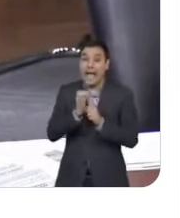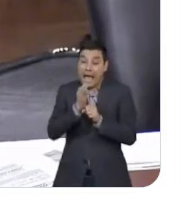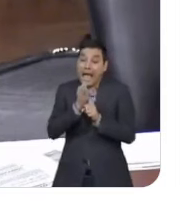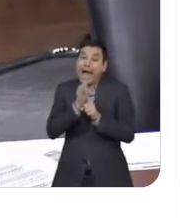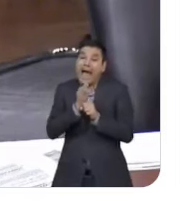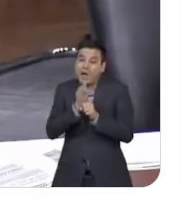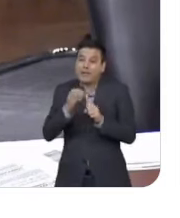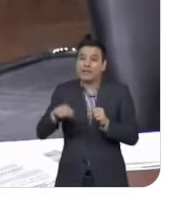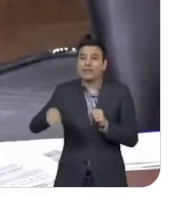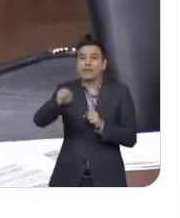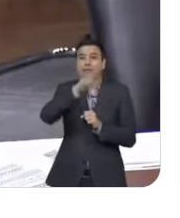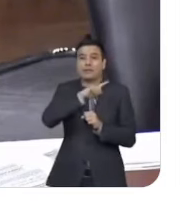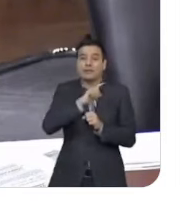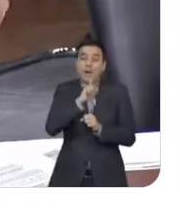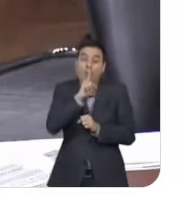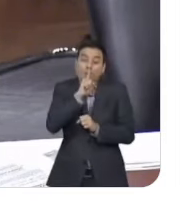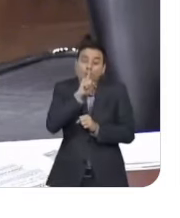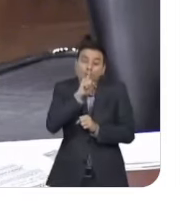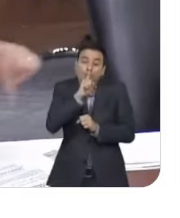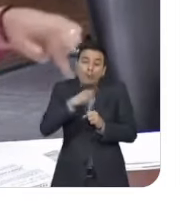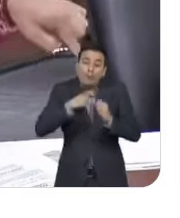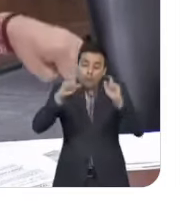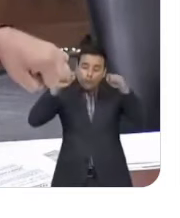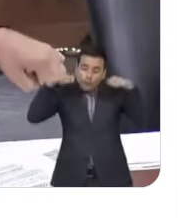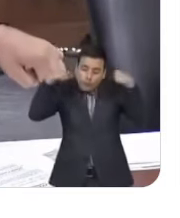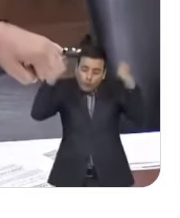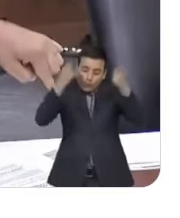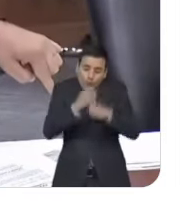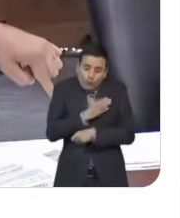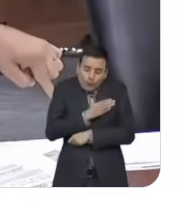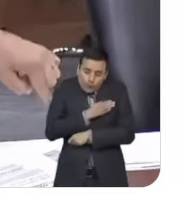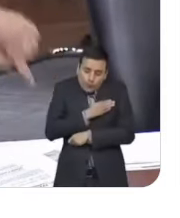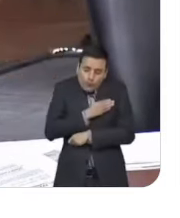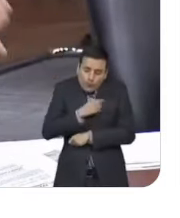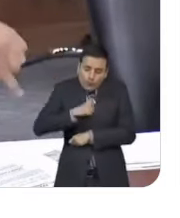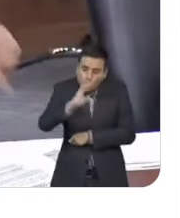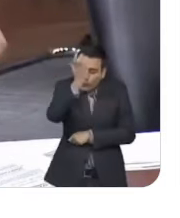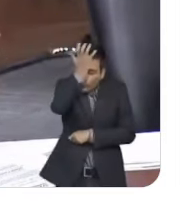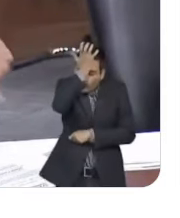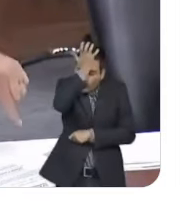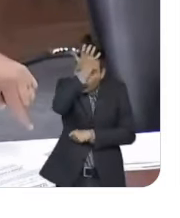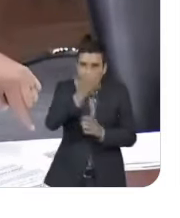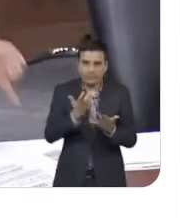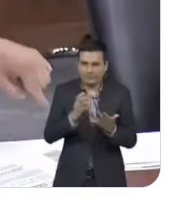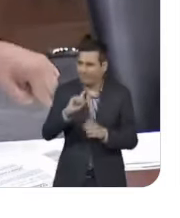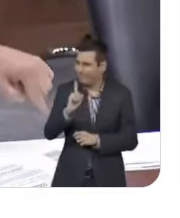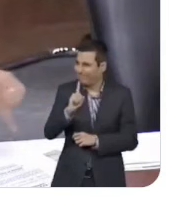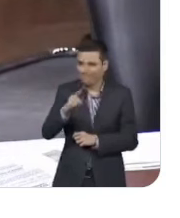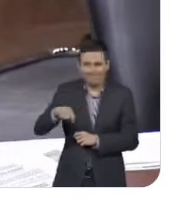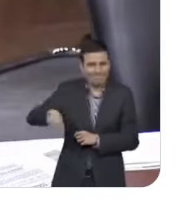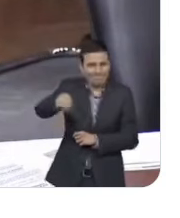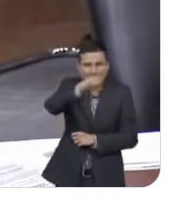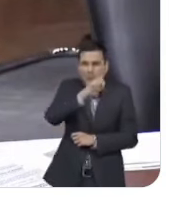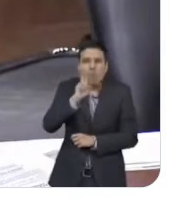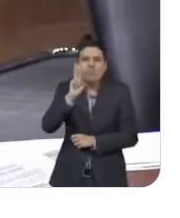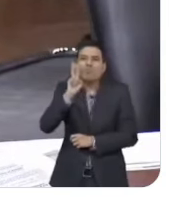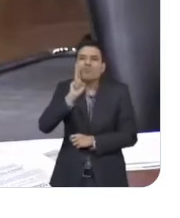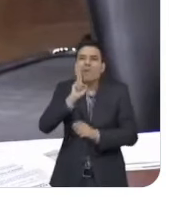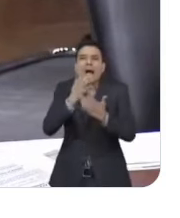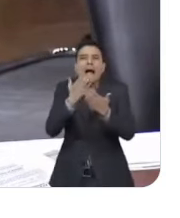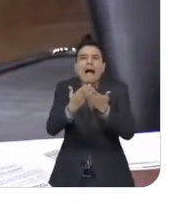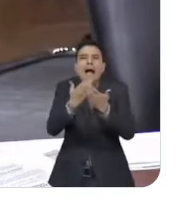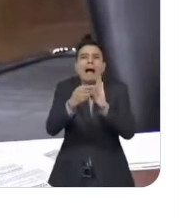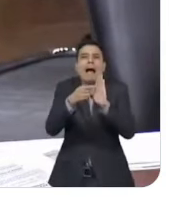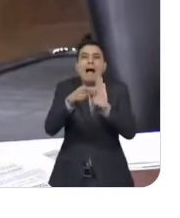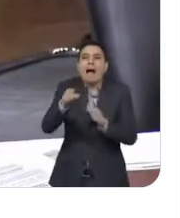programas sociales tendrá que ir por todo el país si es que si es que realmente sale a ver a ver si va a